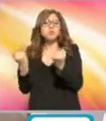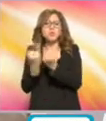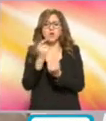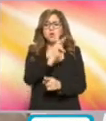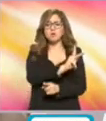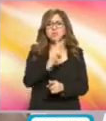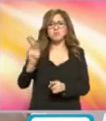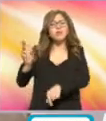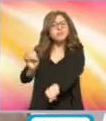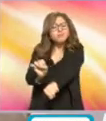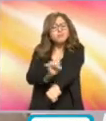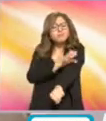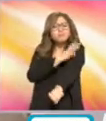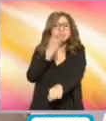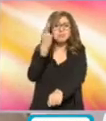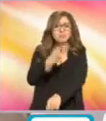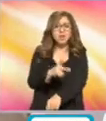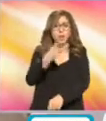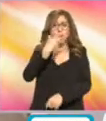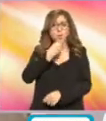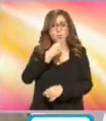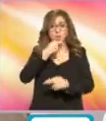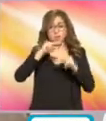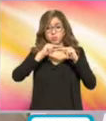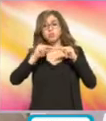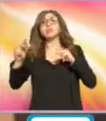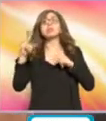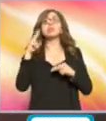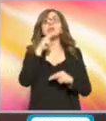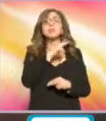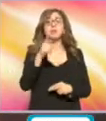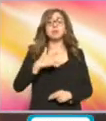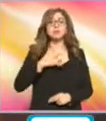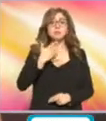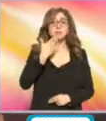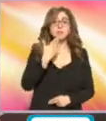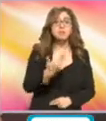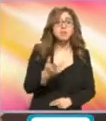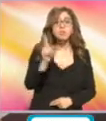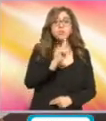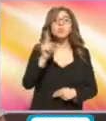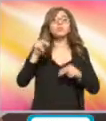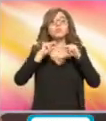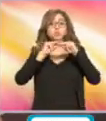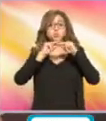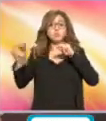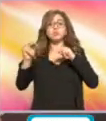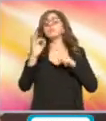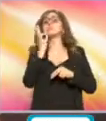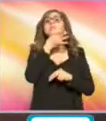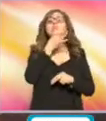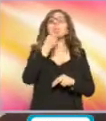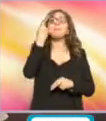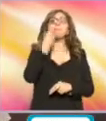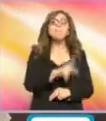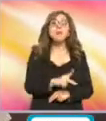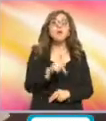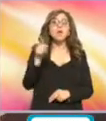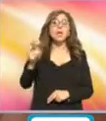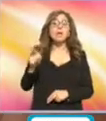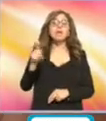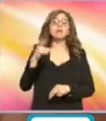una eyaculación rápida en realidad no se le está pasando bien porque efectivamente eyacula, pero generalmente esto no significa que haya tenido